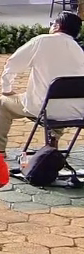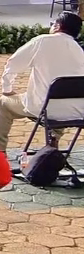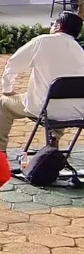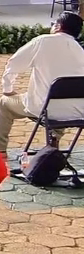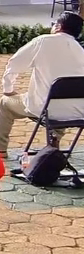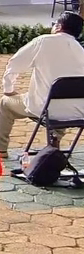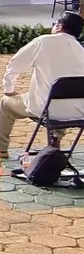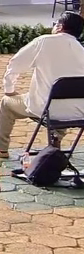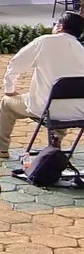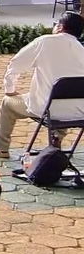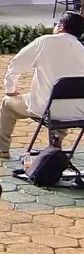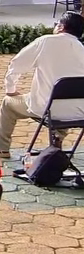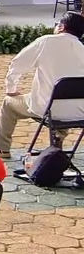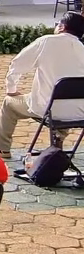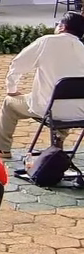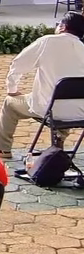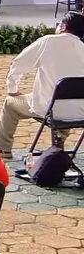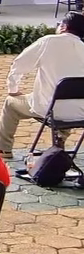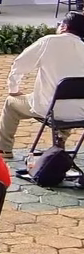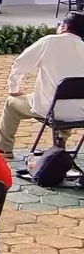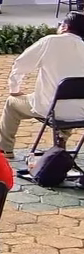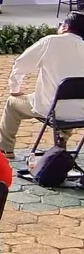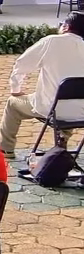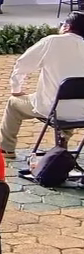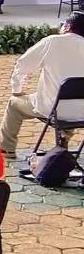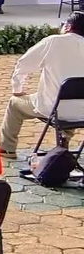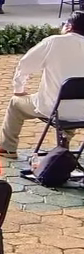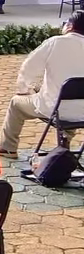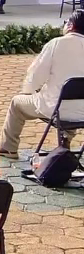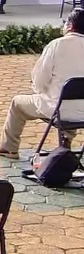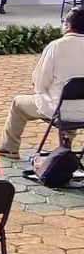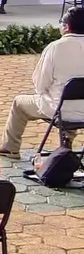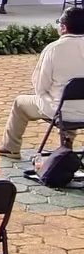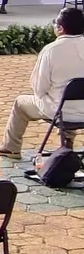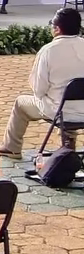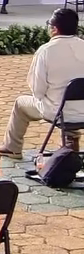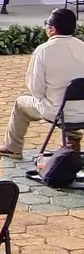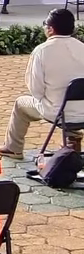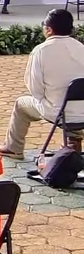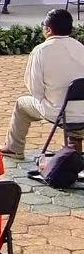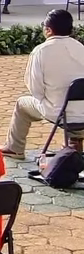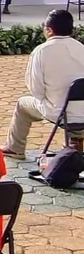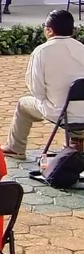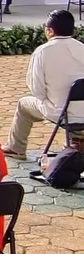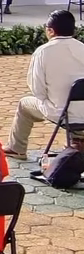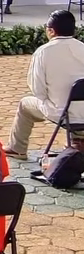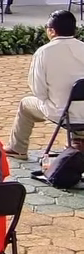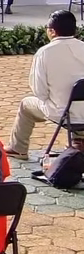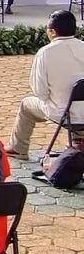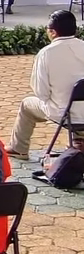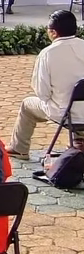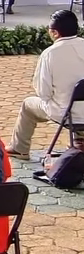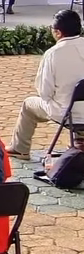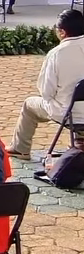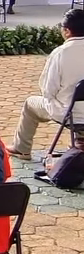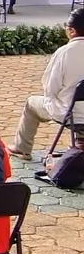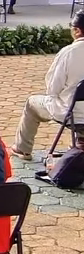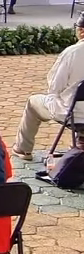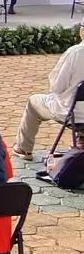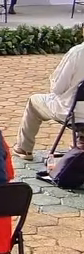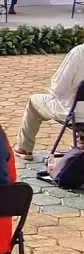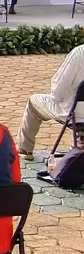Esto no es justo para nuestras siguientes generaciones. Tenemos la oportunidad de cambiarlo a través de incrementar nuestra producción y, sobre